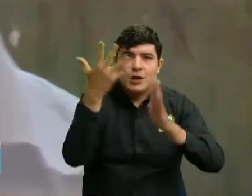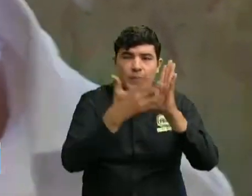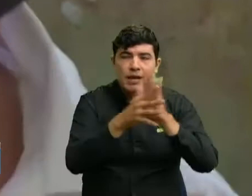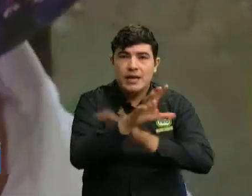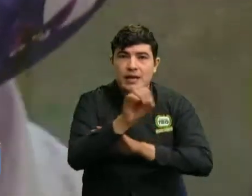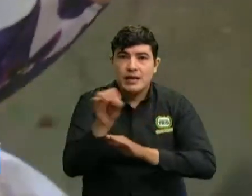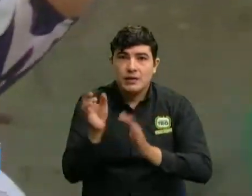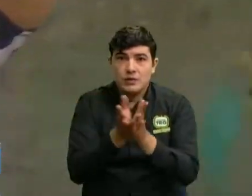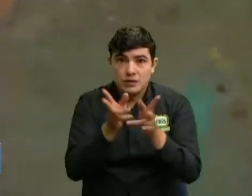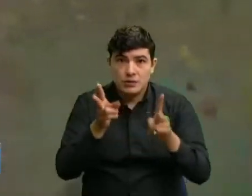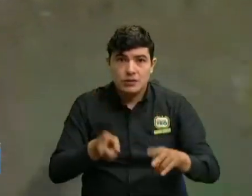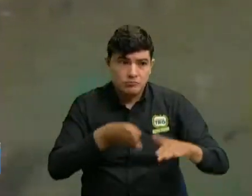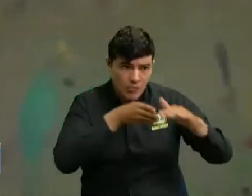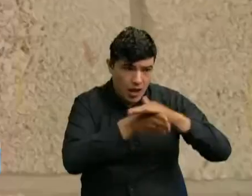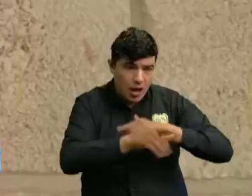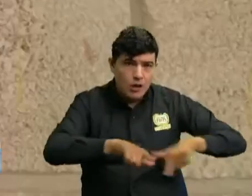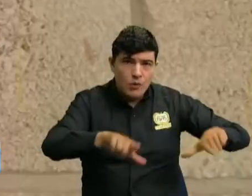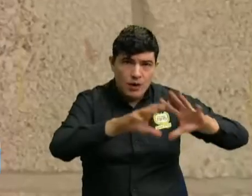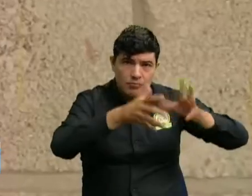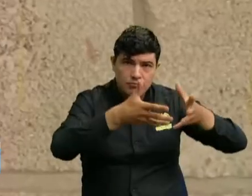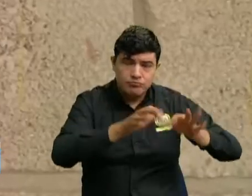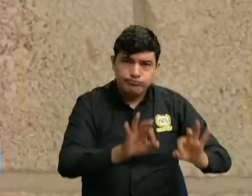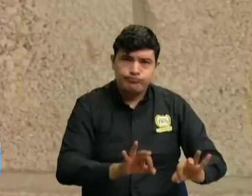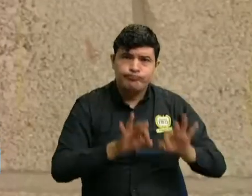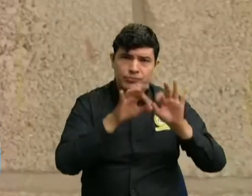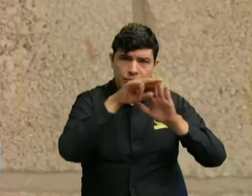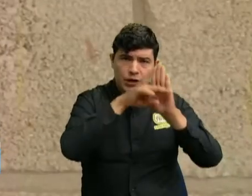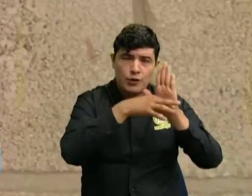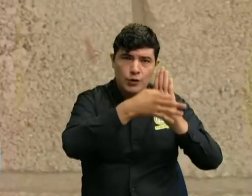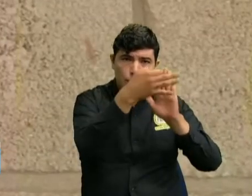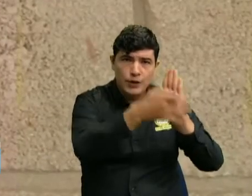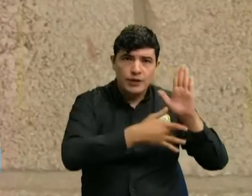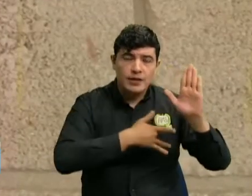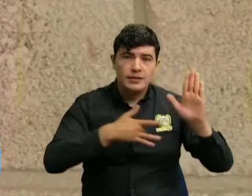están asistiendo a sus aulas con los protocolos de bioseguridad